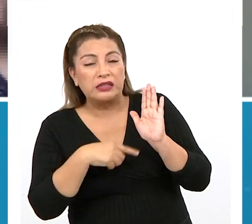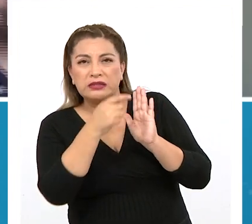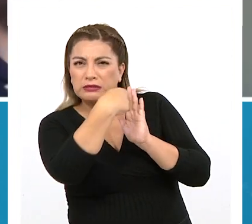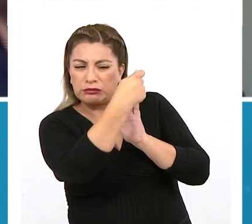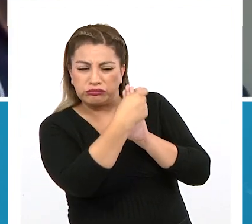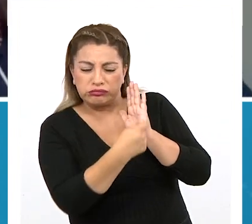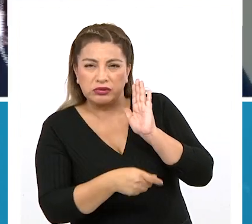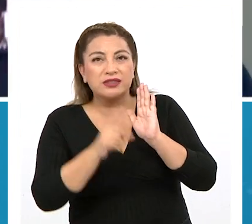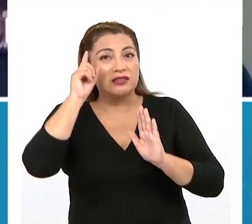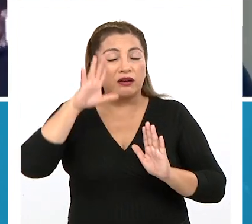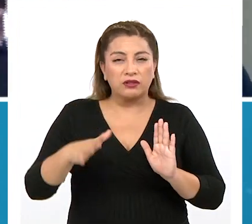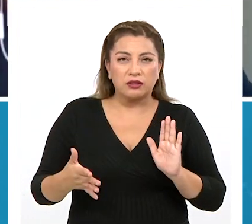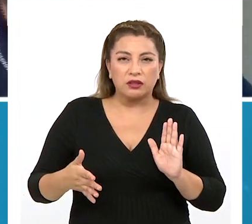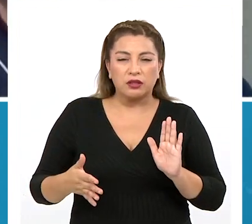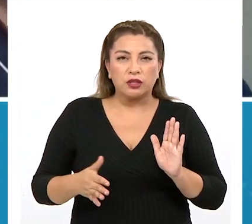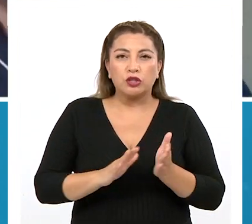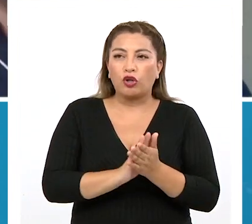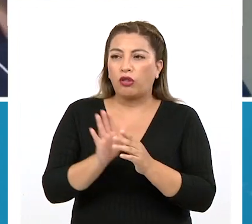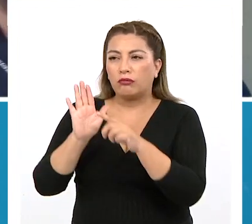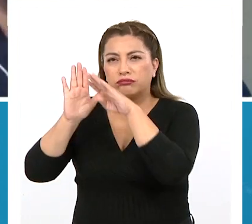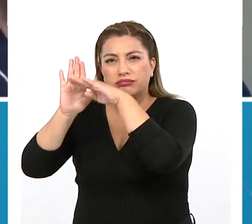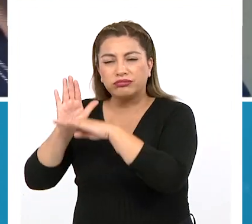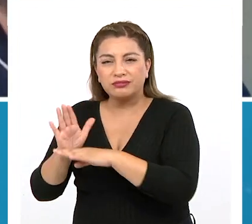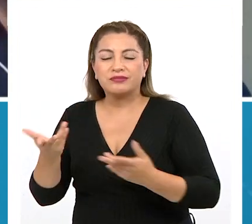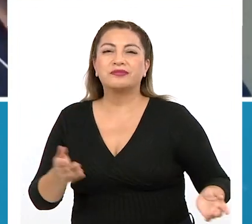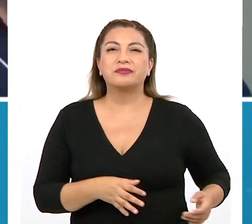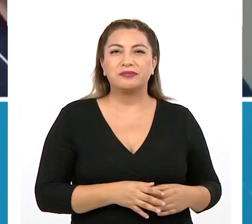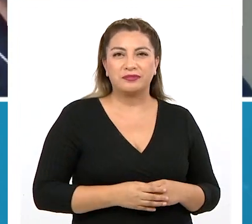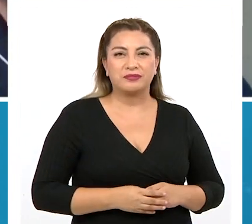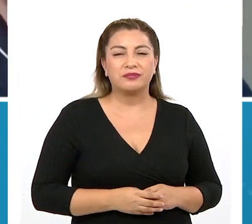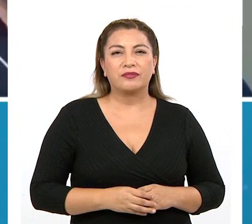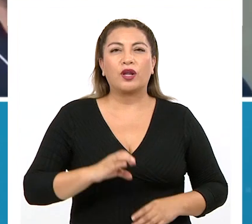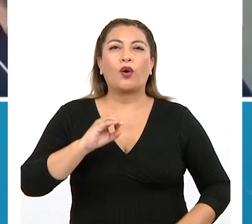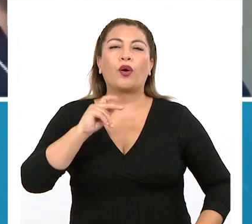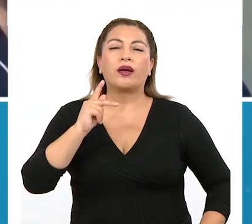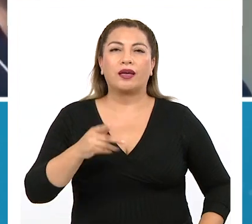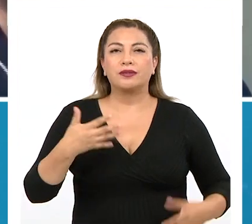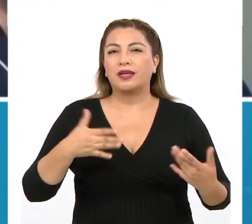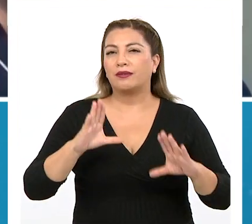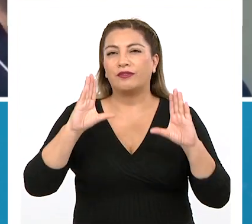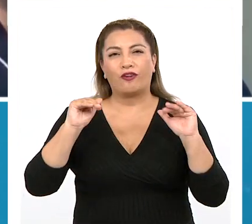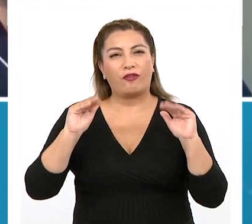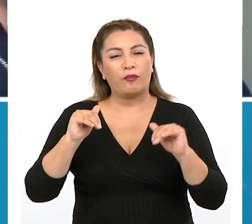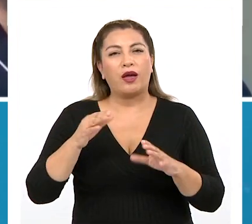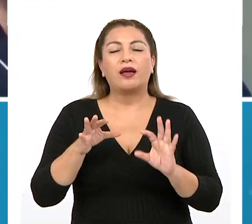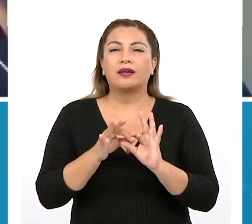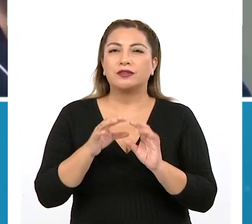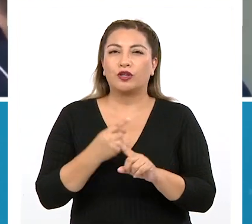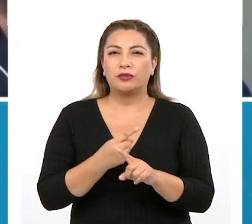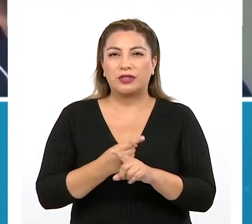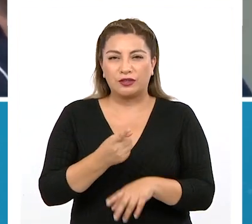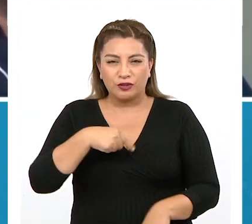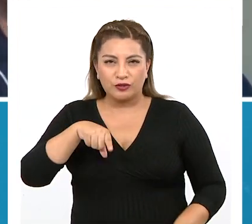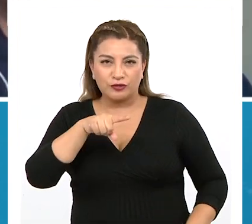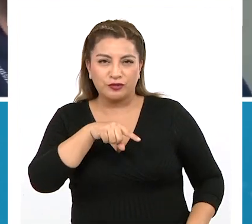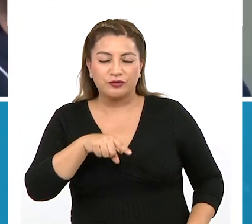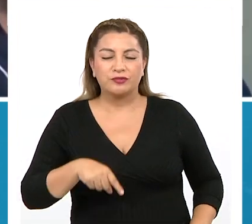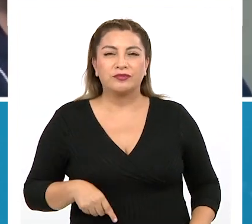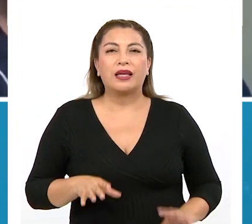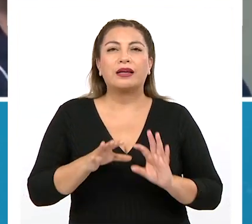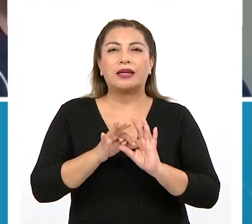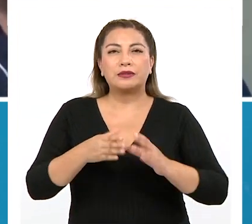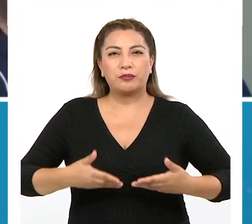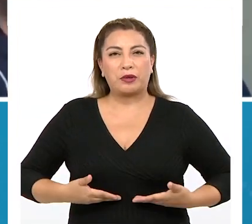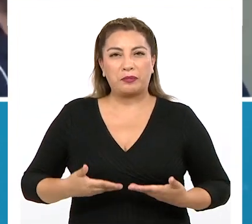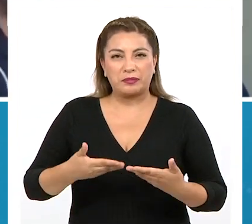tal, tal, tal, tal, No. y nosotros tenemos tal, tal, tal respuesta. Ok. Cristian, tenemos que irnos. Muchas gracias por haber estado con nosotros. Gracias por